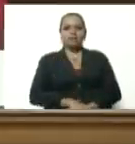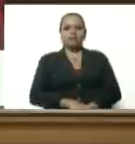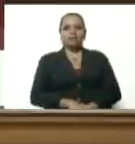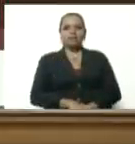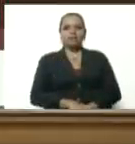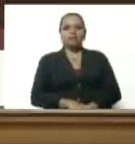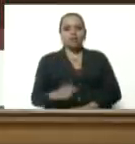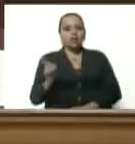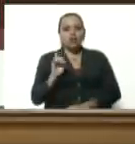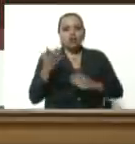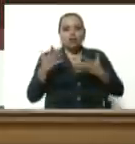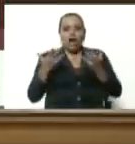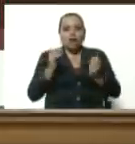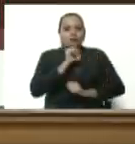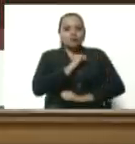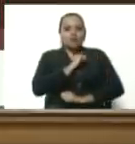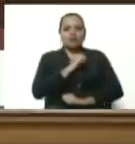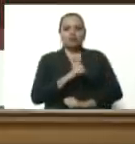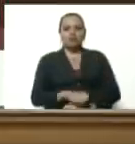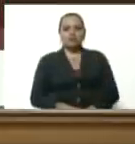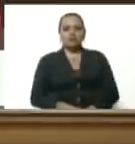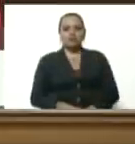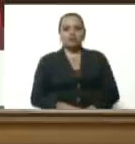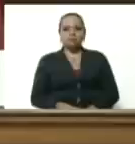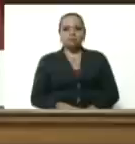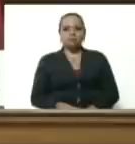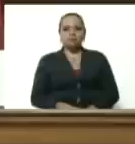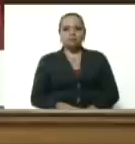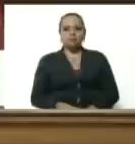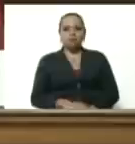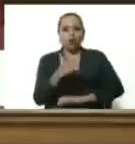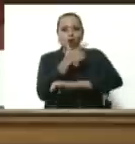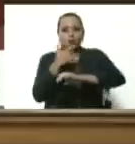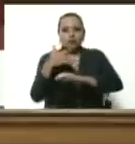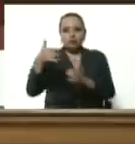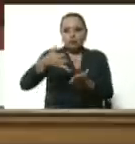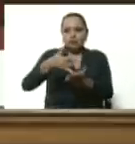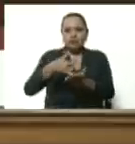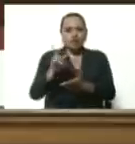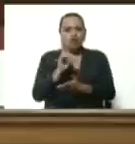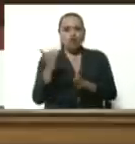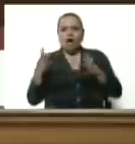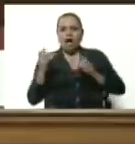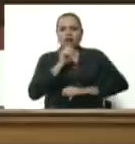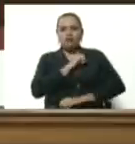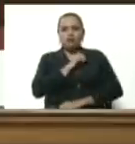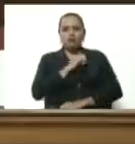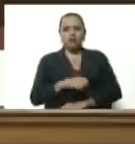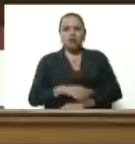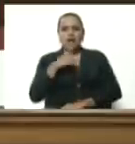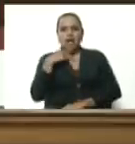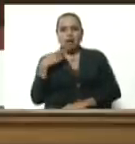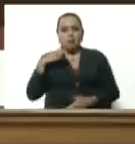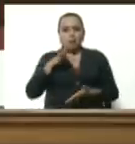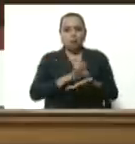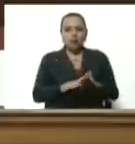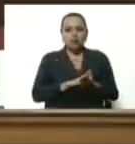No nos asustan, imperios decadentes, no nos asustan. Entre morir